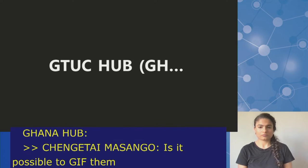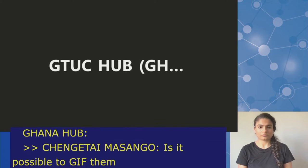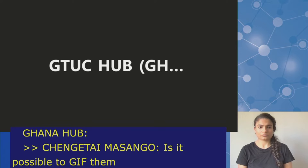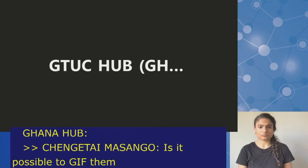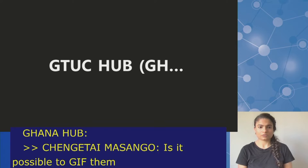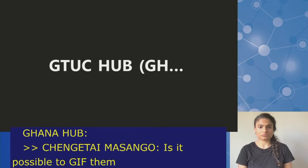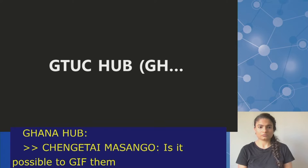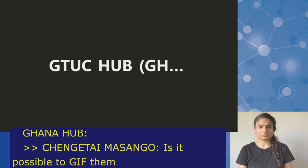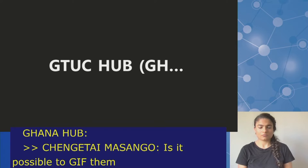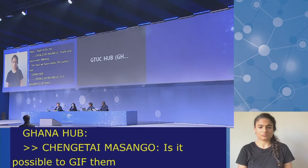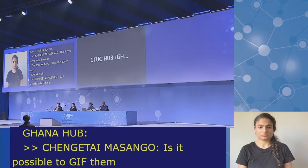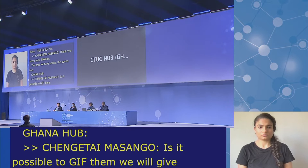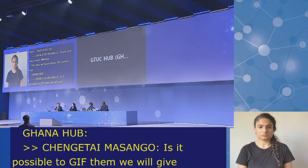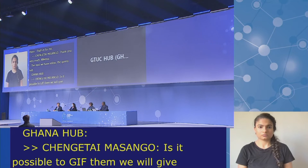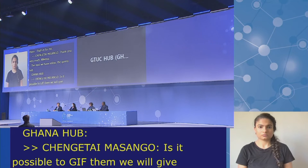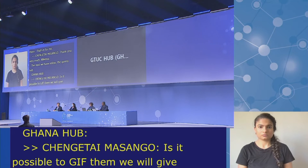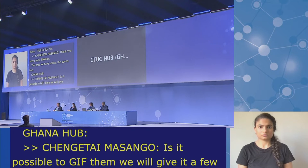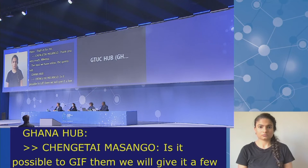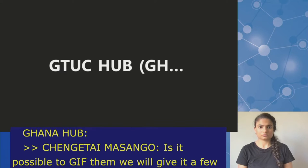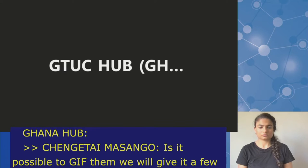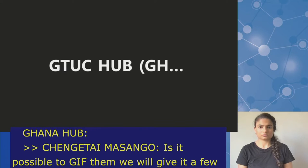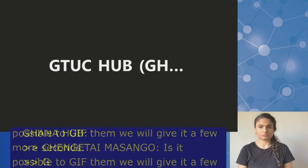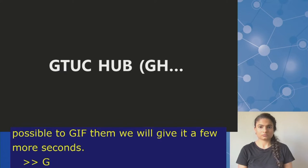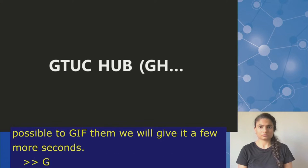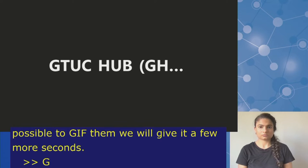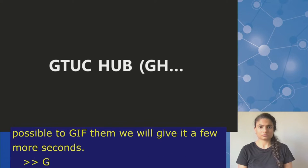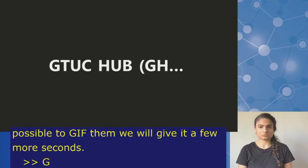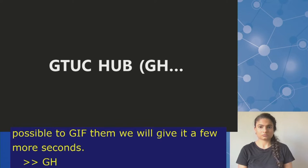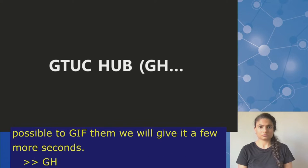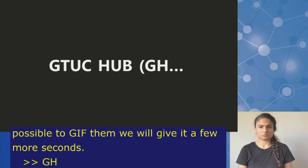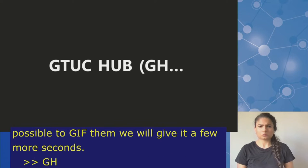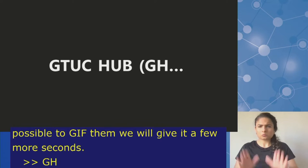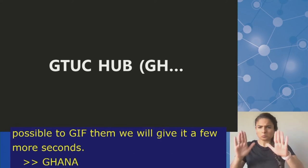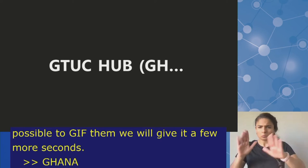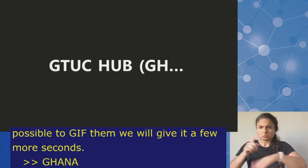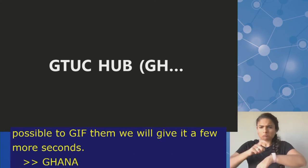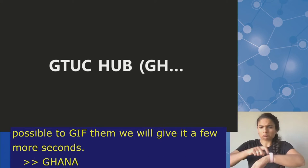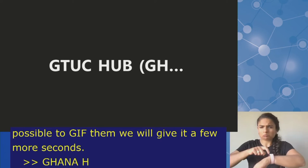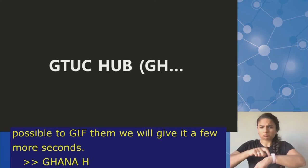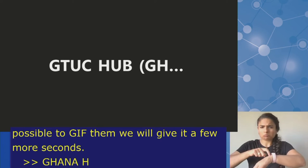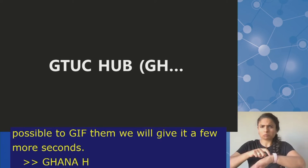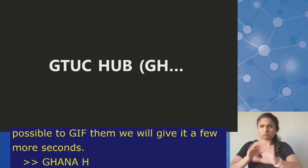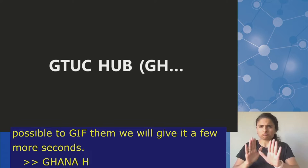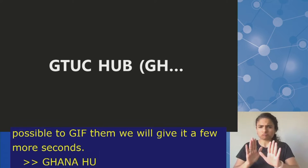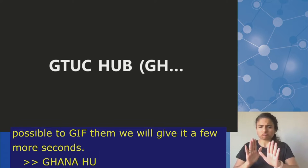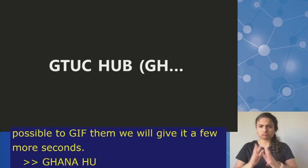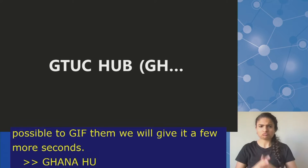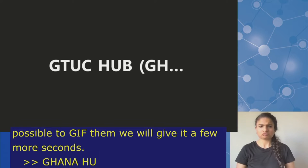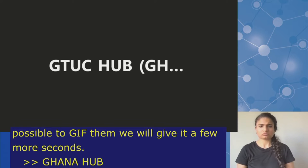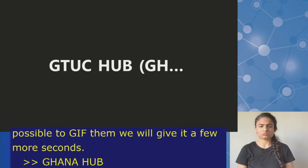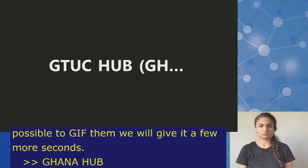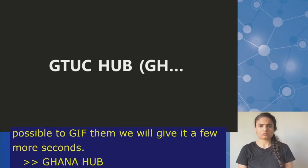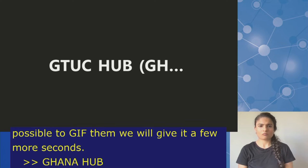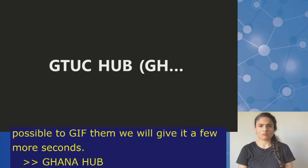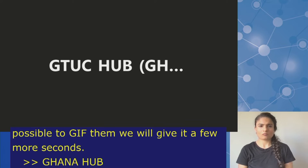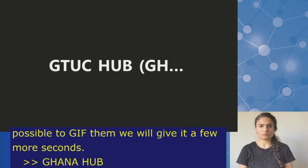Esperemos unos segundos más. Hello, my name is Sarah Naode Ayi from Ghana Communication Technology University.